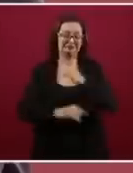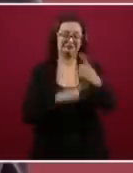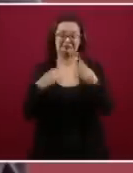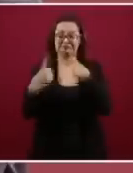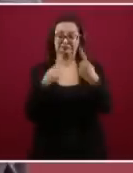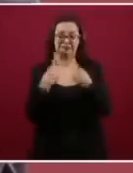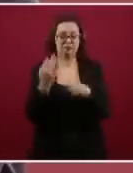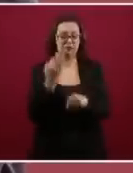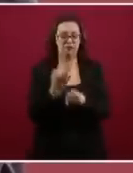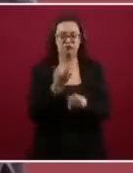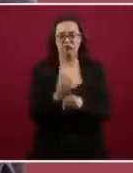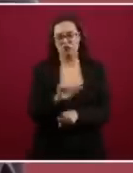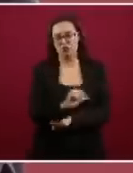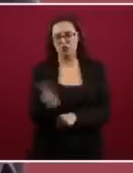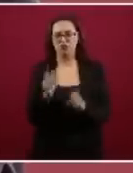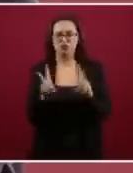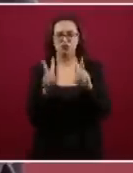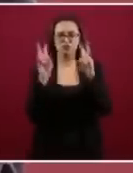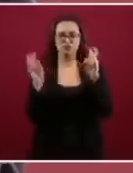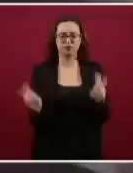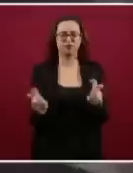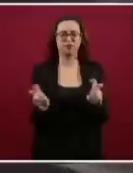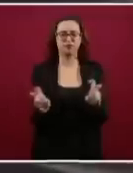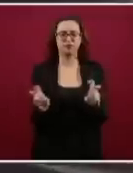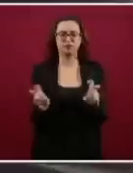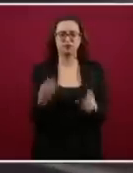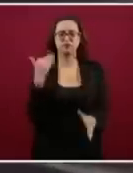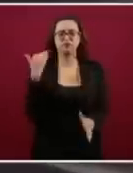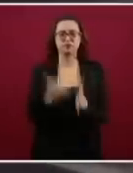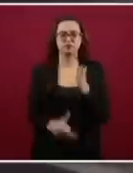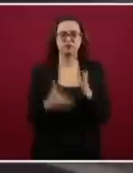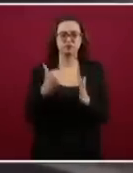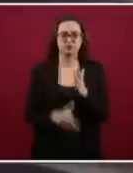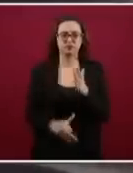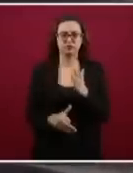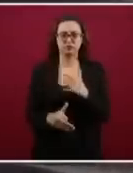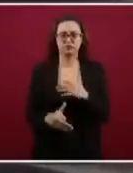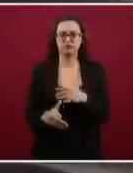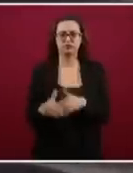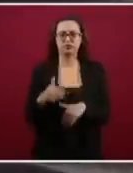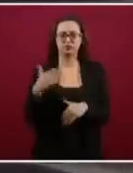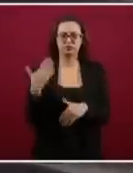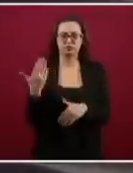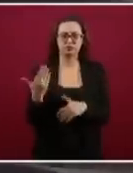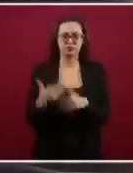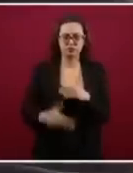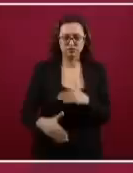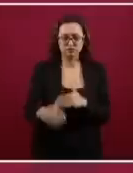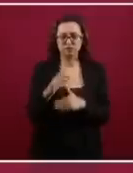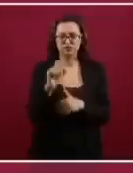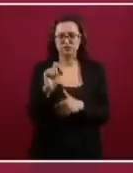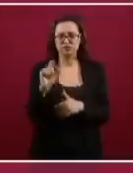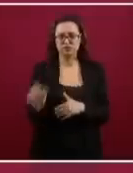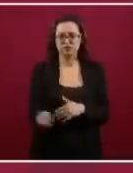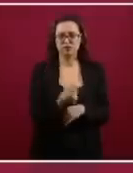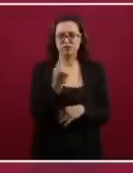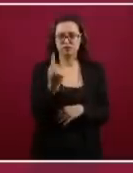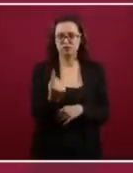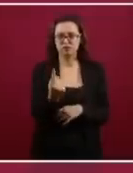en otro asunto. Además, falta para el 21. Vamos a tener